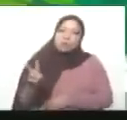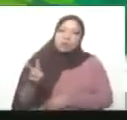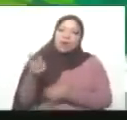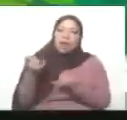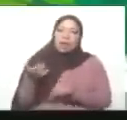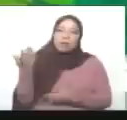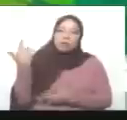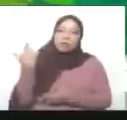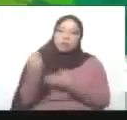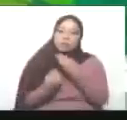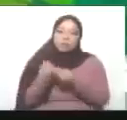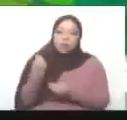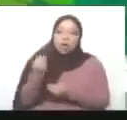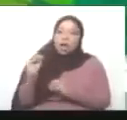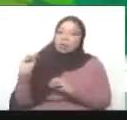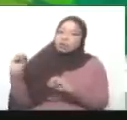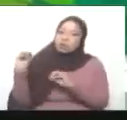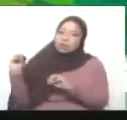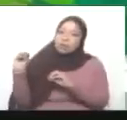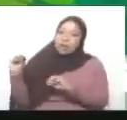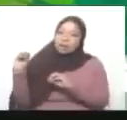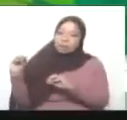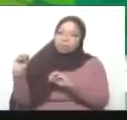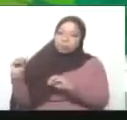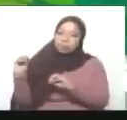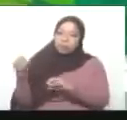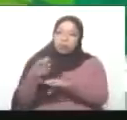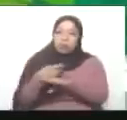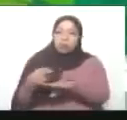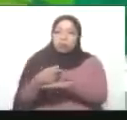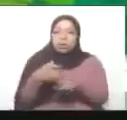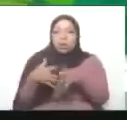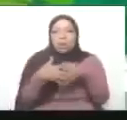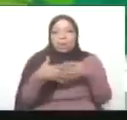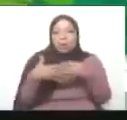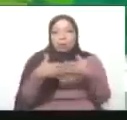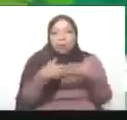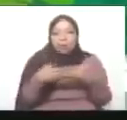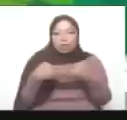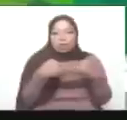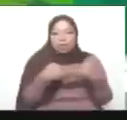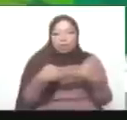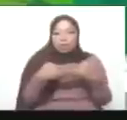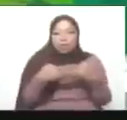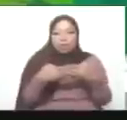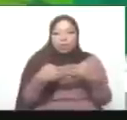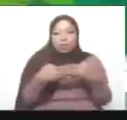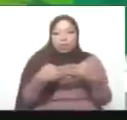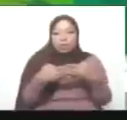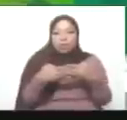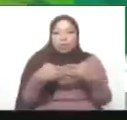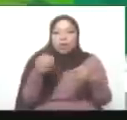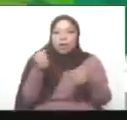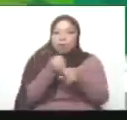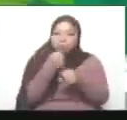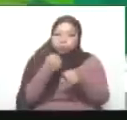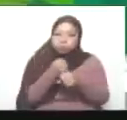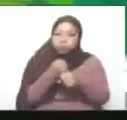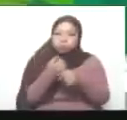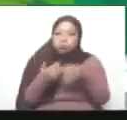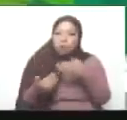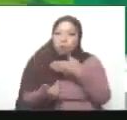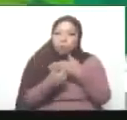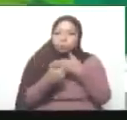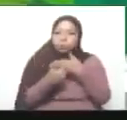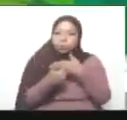a hacerle una solicitud al gobierno de Estados Unidos que interponga sus oficios no